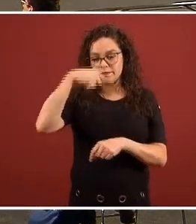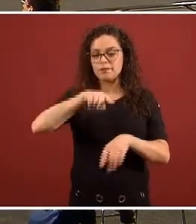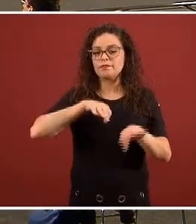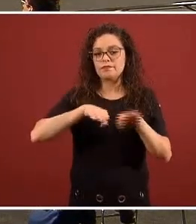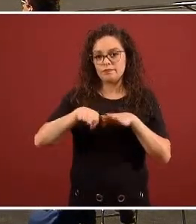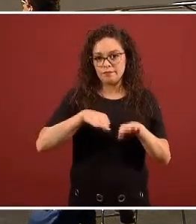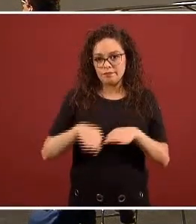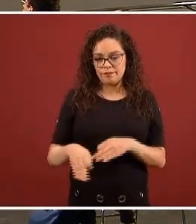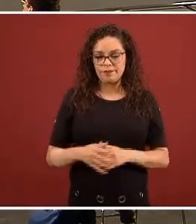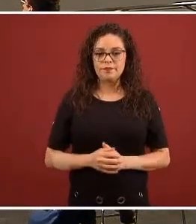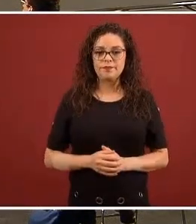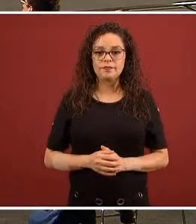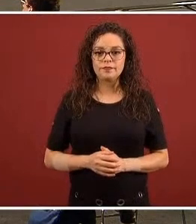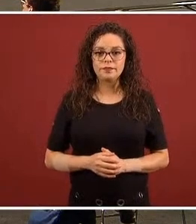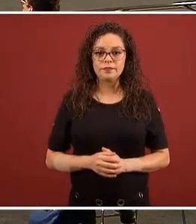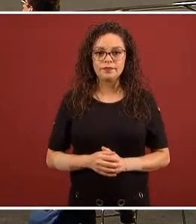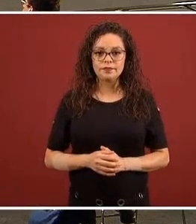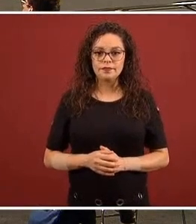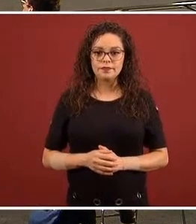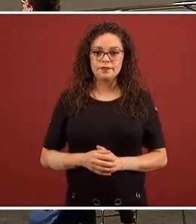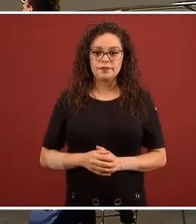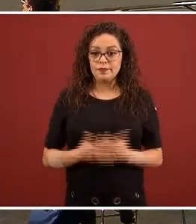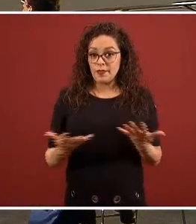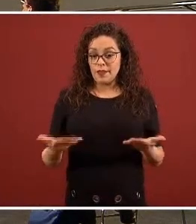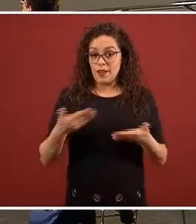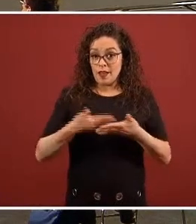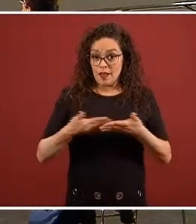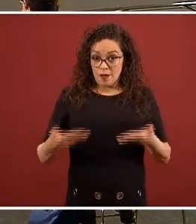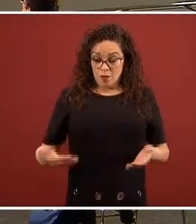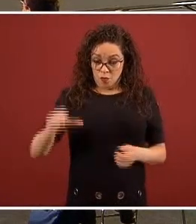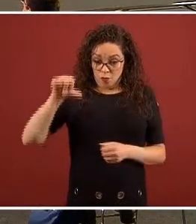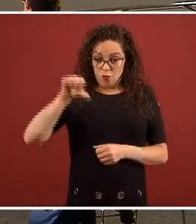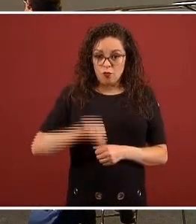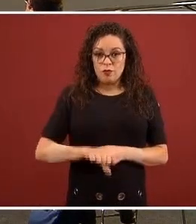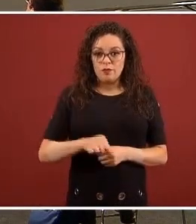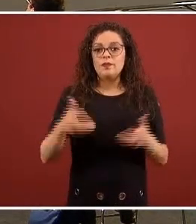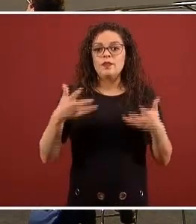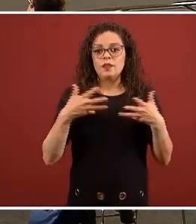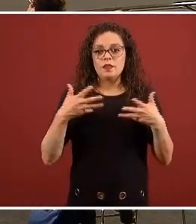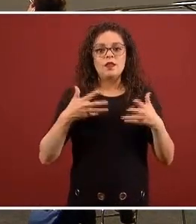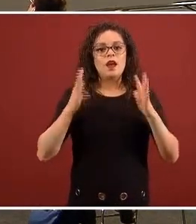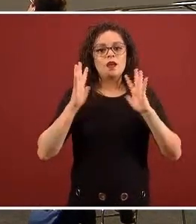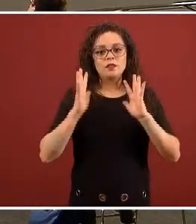por favor? De tal forma que hoy tenemos ya un